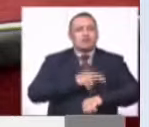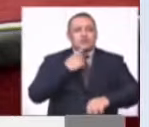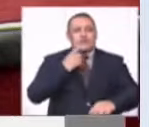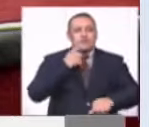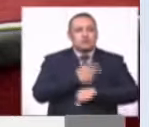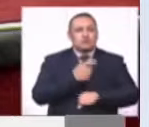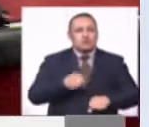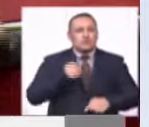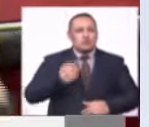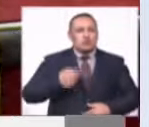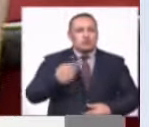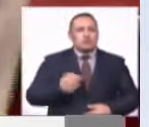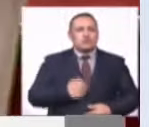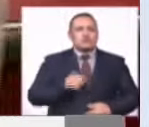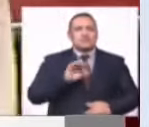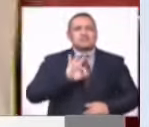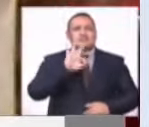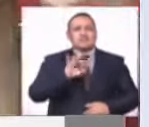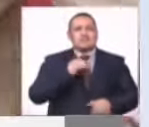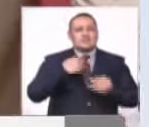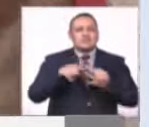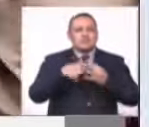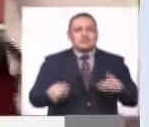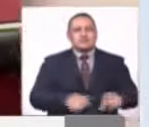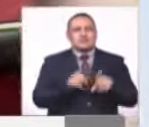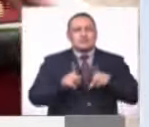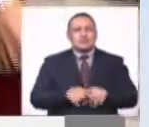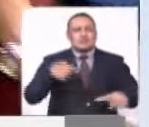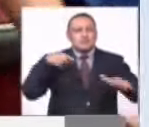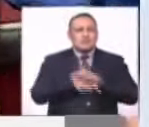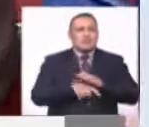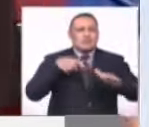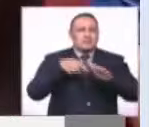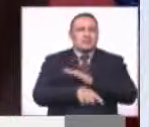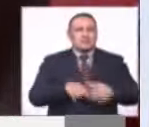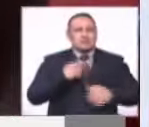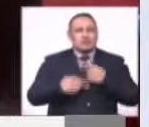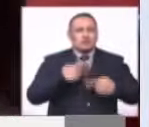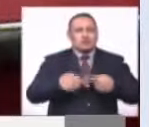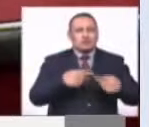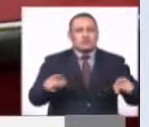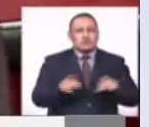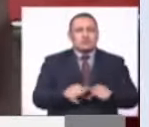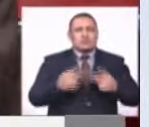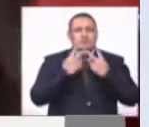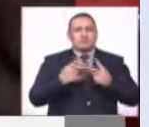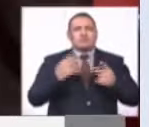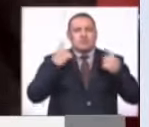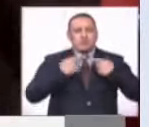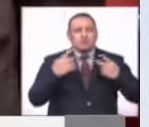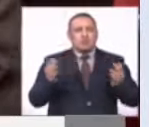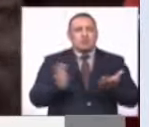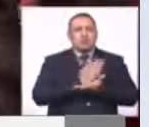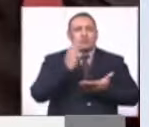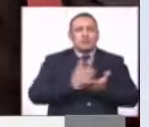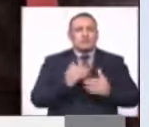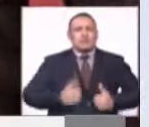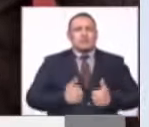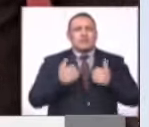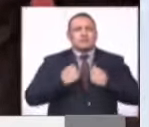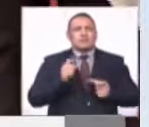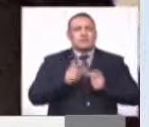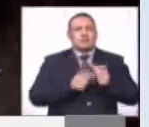denuncia diariamente 3 extorsiones. Asesinan todos los días, amenazando con atentar contra la vida de